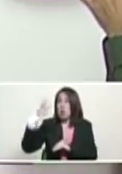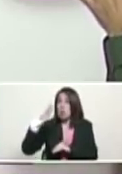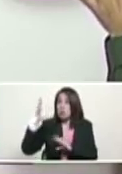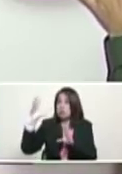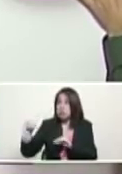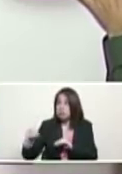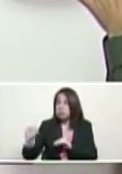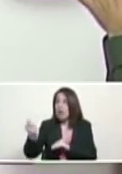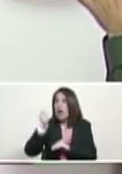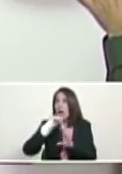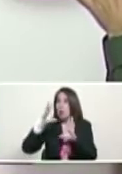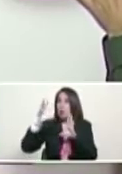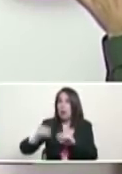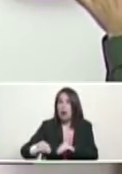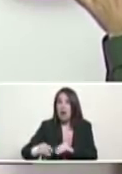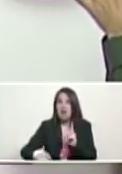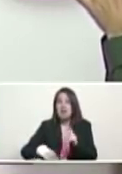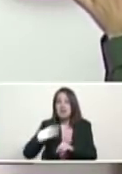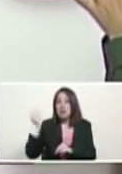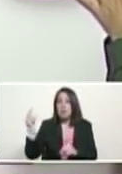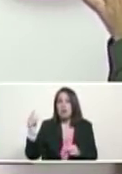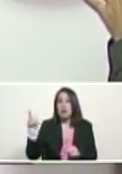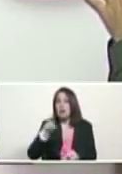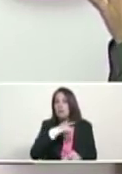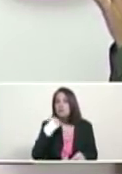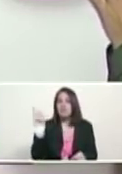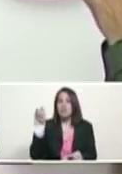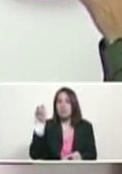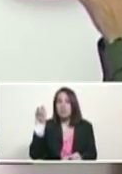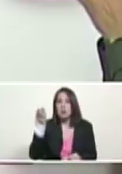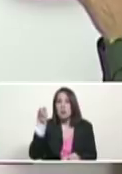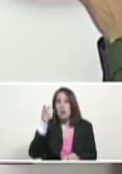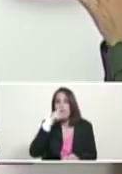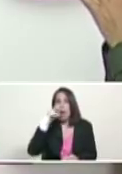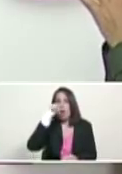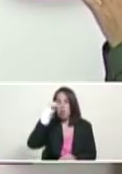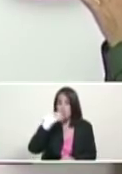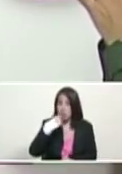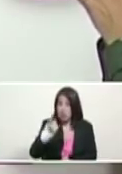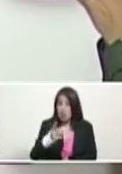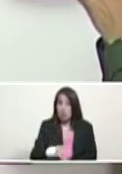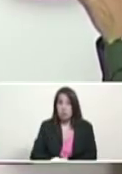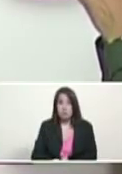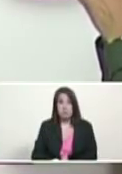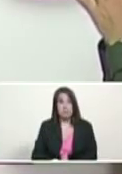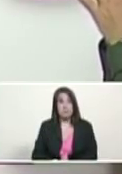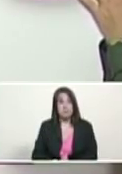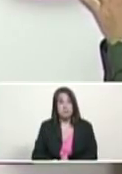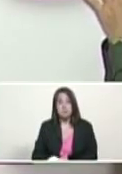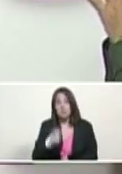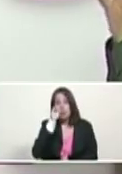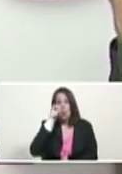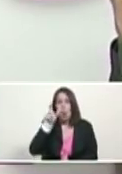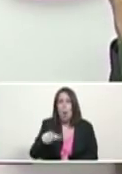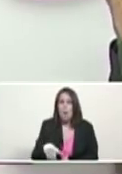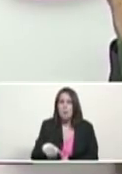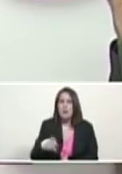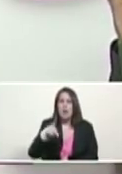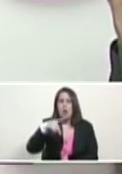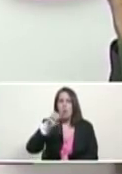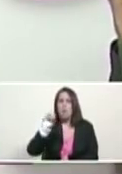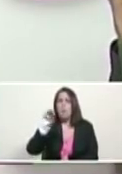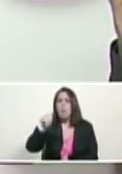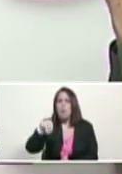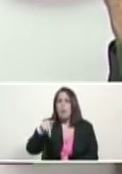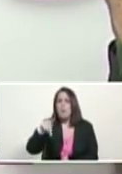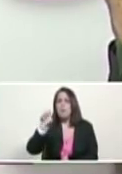y después se va a quedar sin Maduro. Mike Pompeo está detrás de este ataque. El gobierno de Estados Unidos